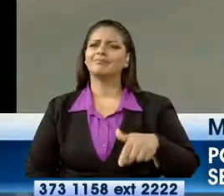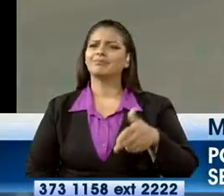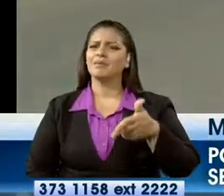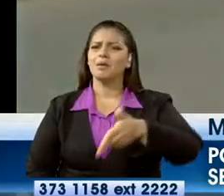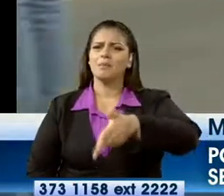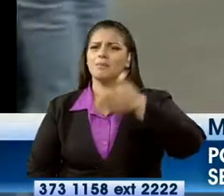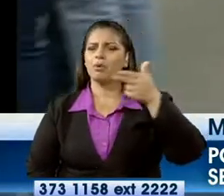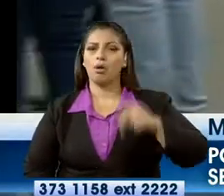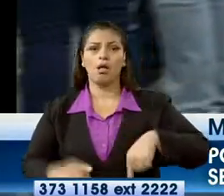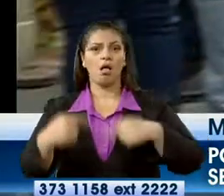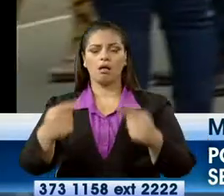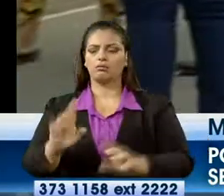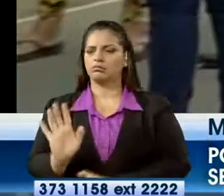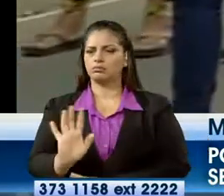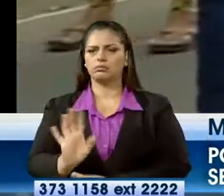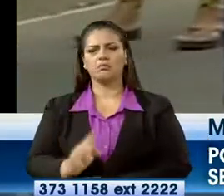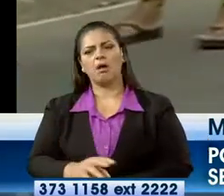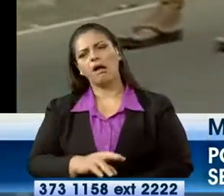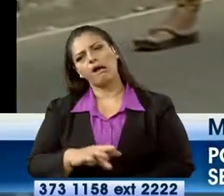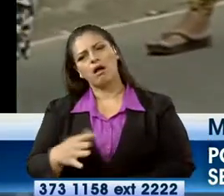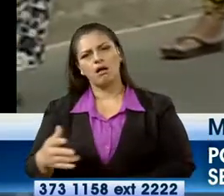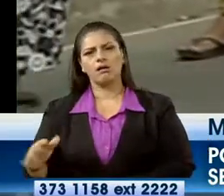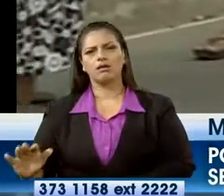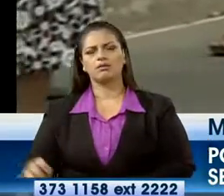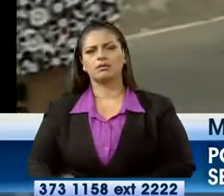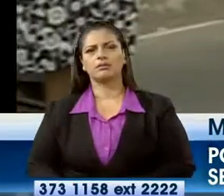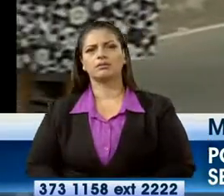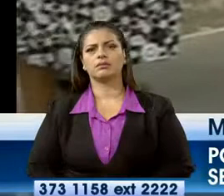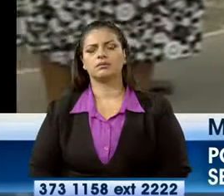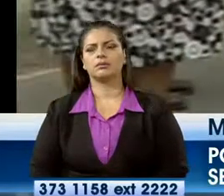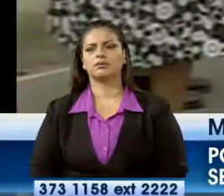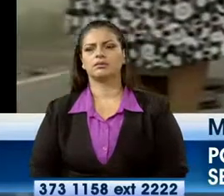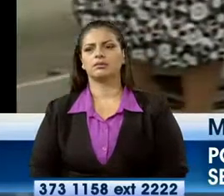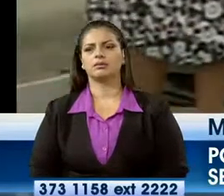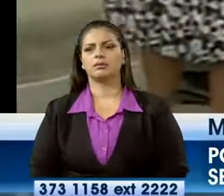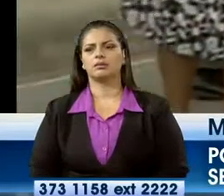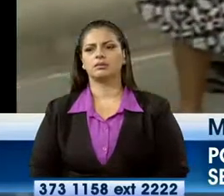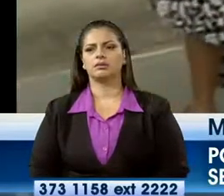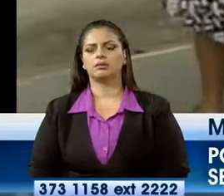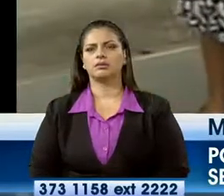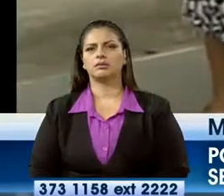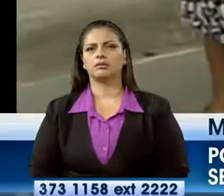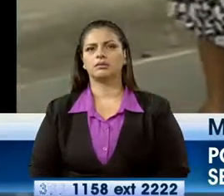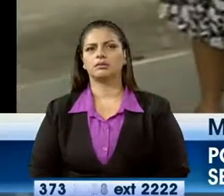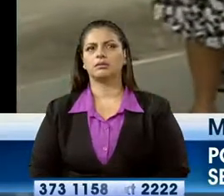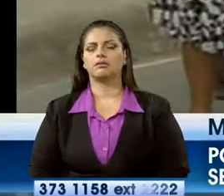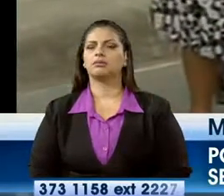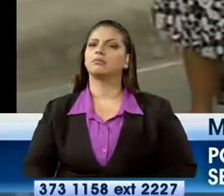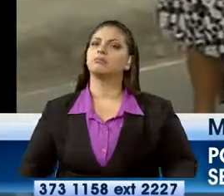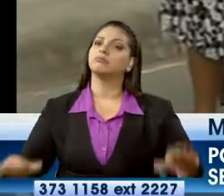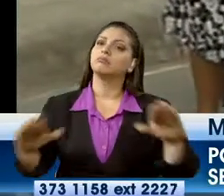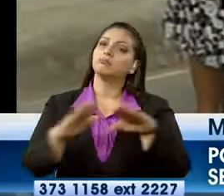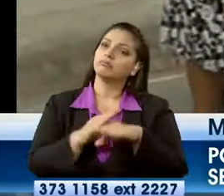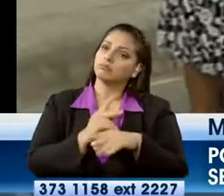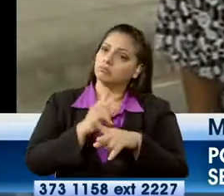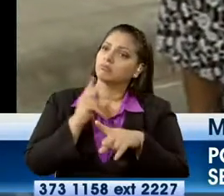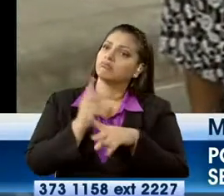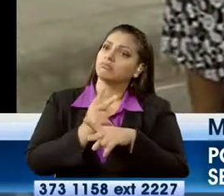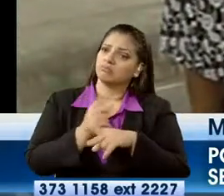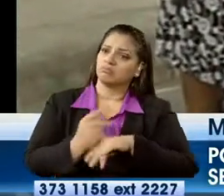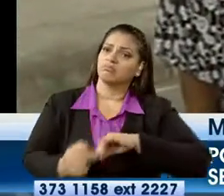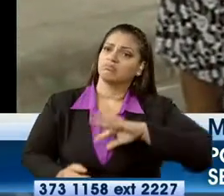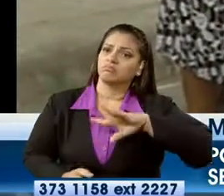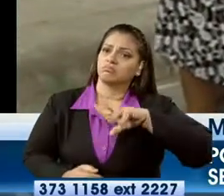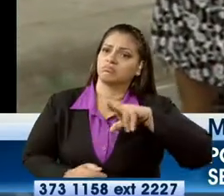son todos, es decir, toda la noche, no. Pero son de repente ya. Correcto. Igual es, el sector es un poco inseguro en este. Ah, sí. Uh-huh. Sí, están robando ahorita